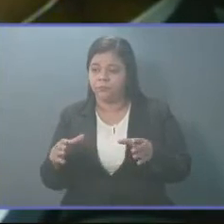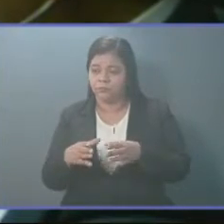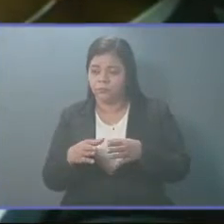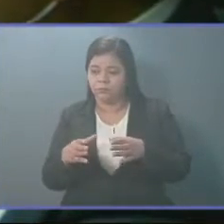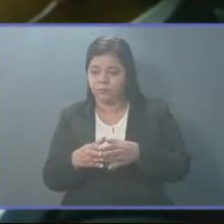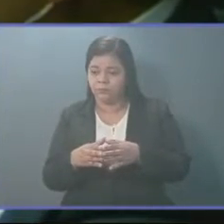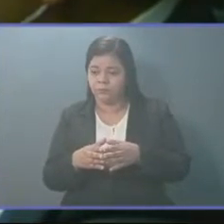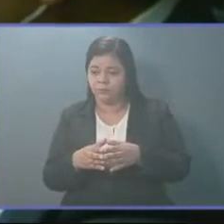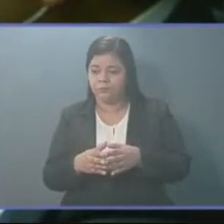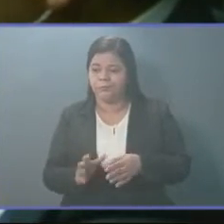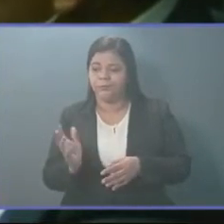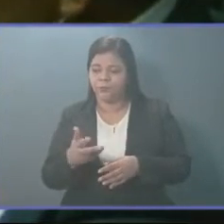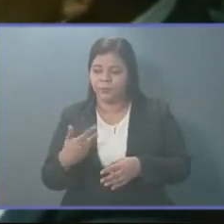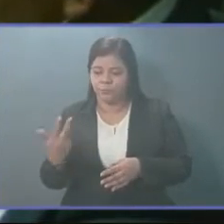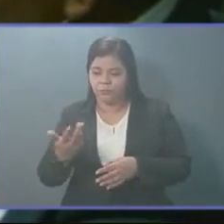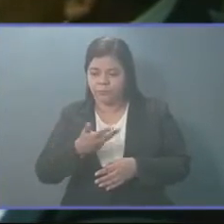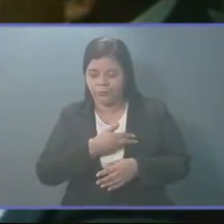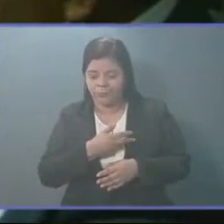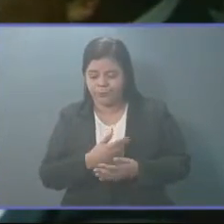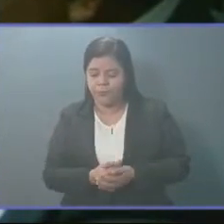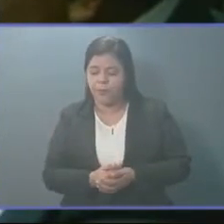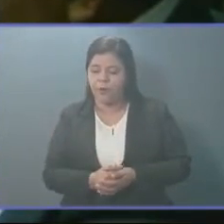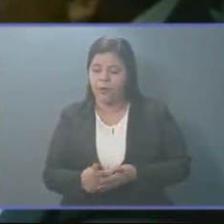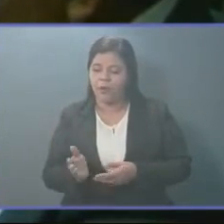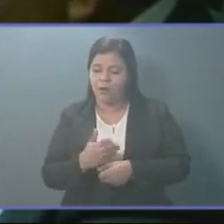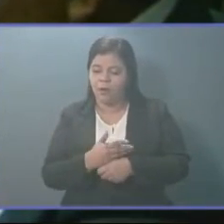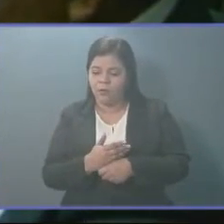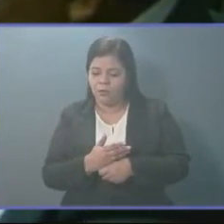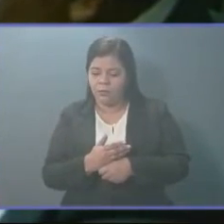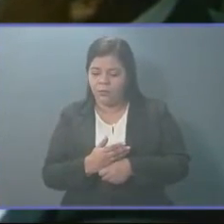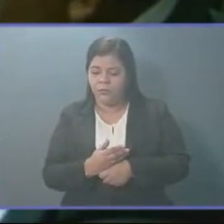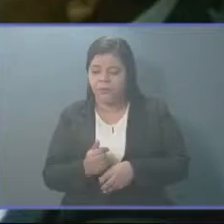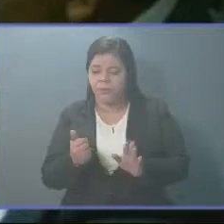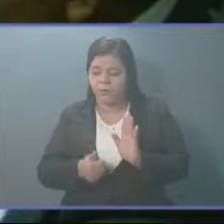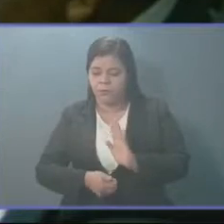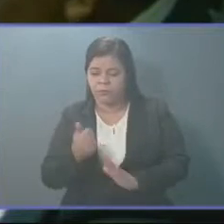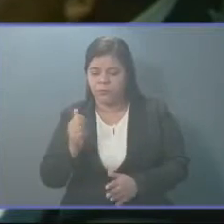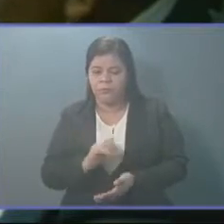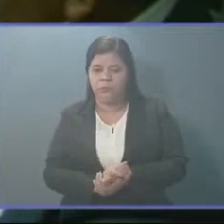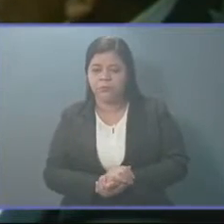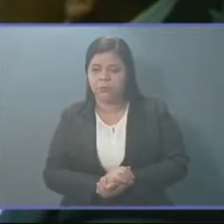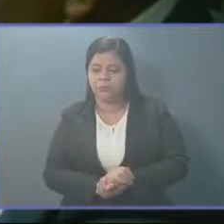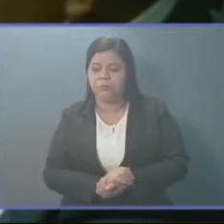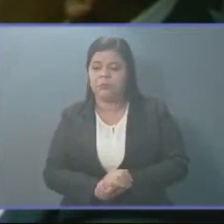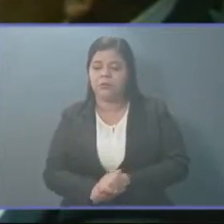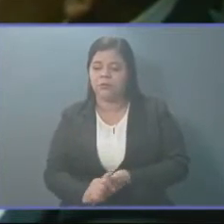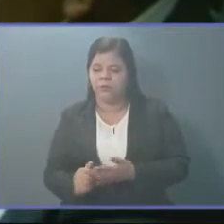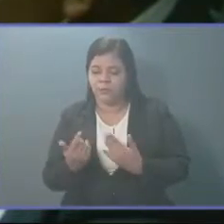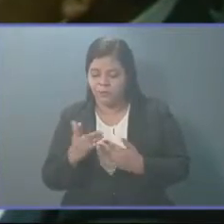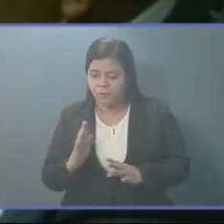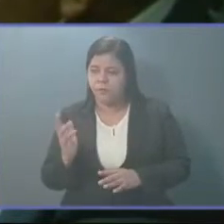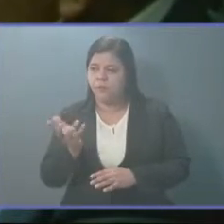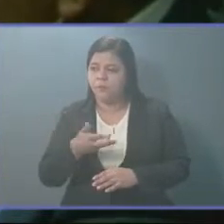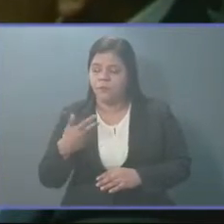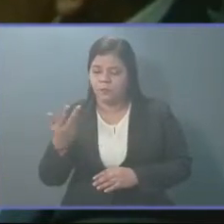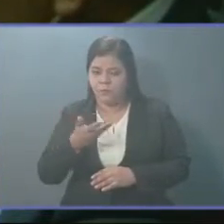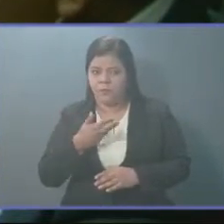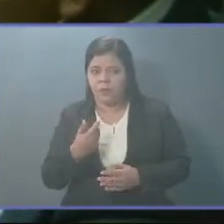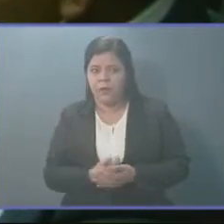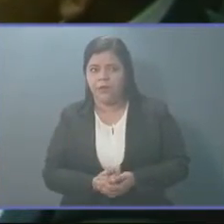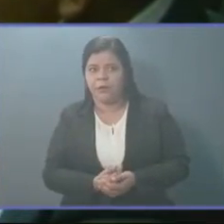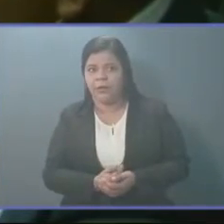comisión, nosotros como grupo parlamentario de entrada no nos oponemos, ¿verdad?